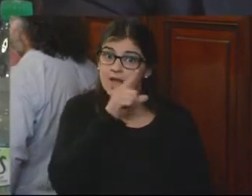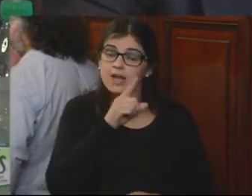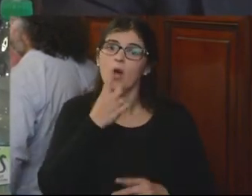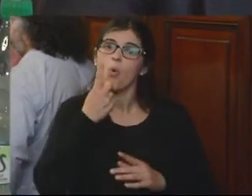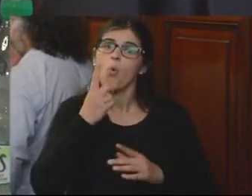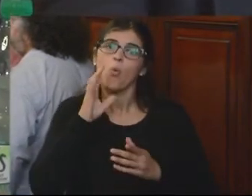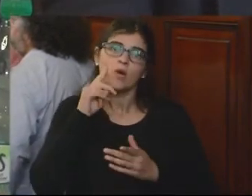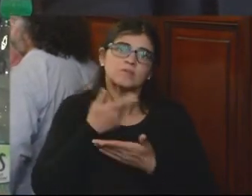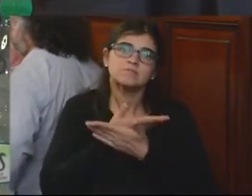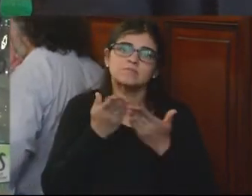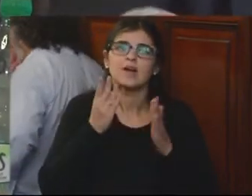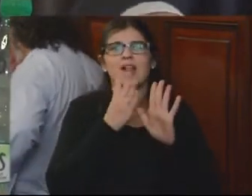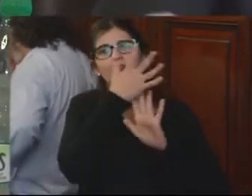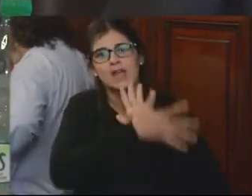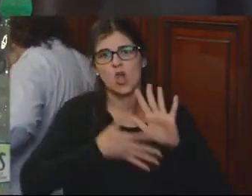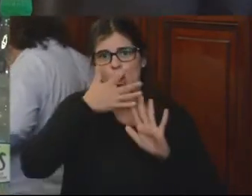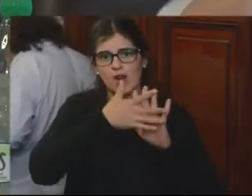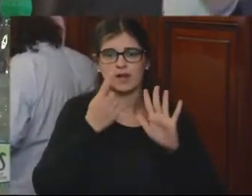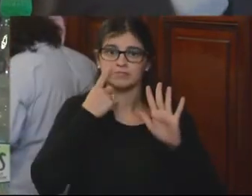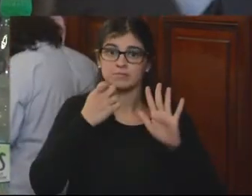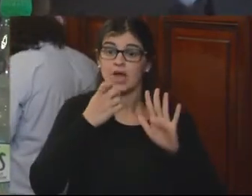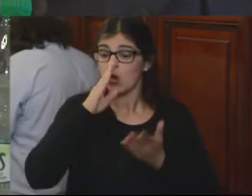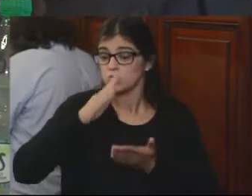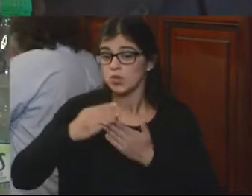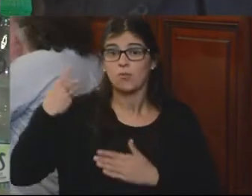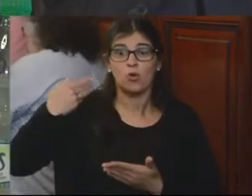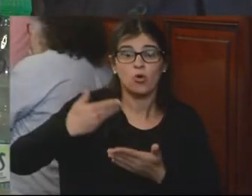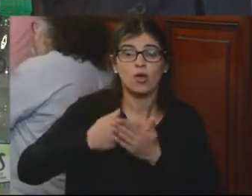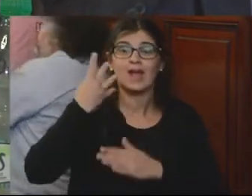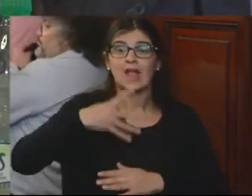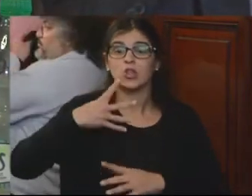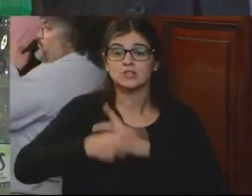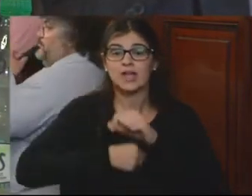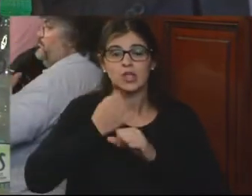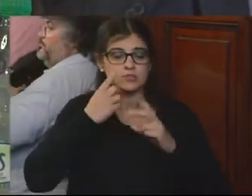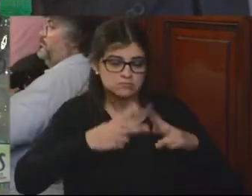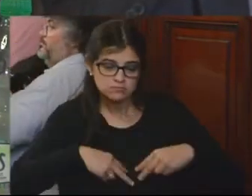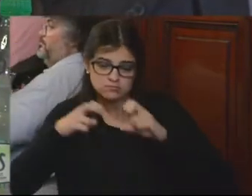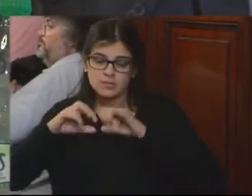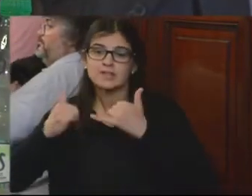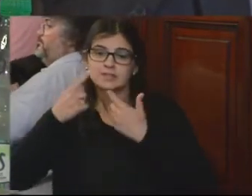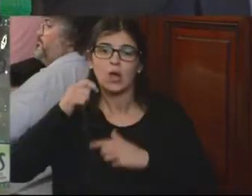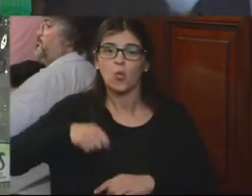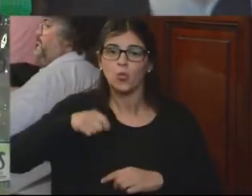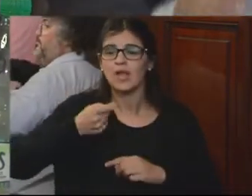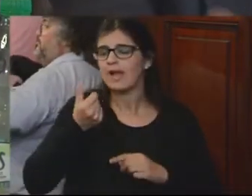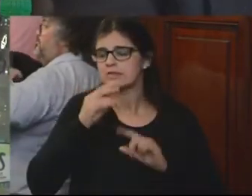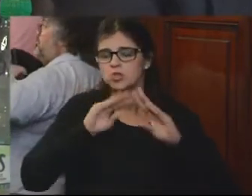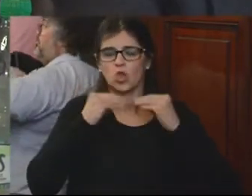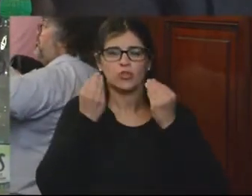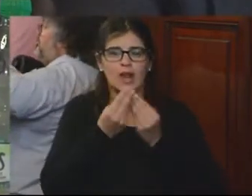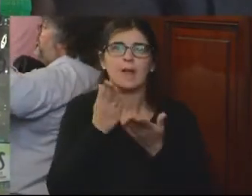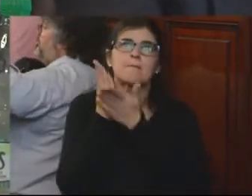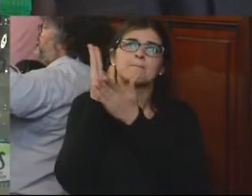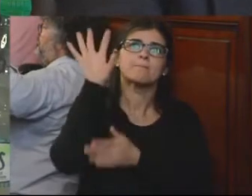referencia a nivel regional en los últimos 14 años se abrieron investigaciones judiciales en casi la totalidad de las provincias